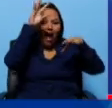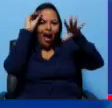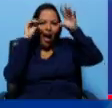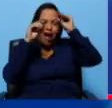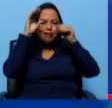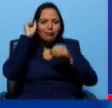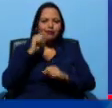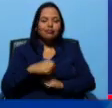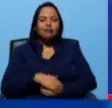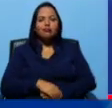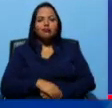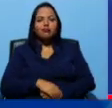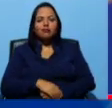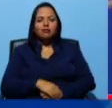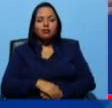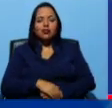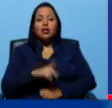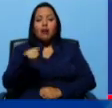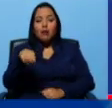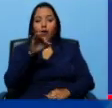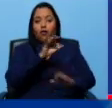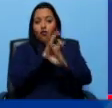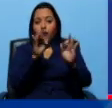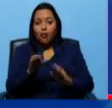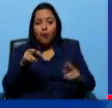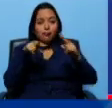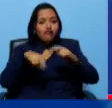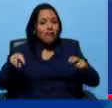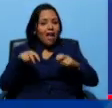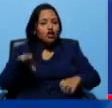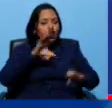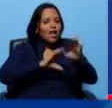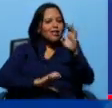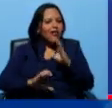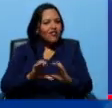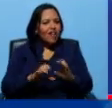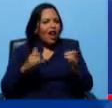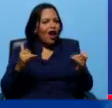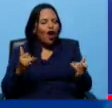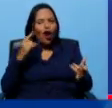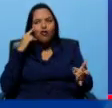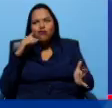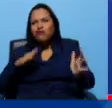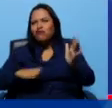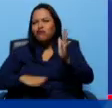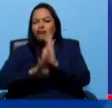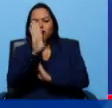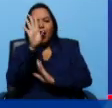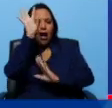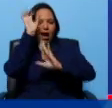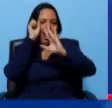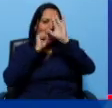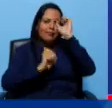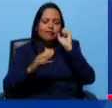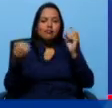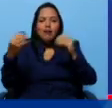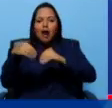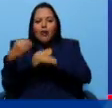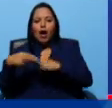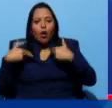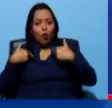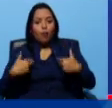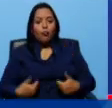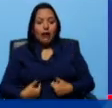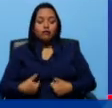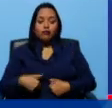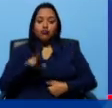conocimiento, y sobre todo con los métodos científicos que ahora hay, se pierde de vista el desarrollo del conocimiento humano a través